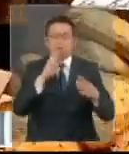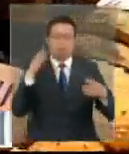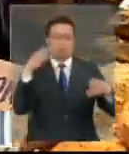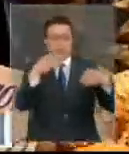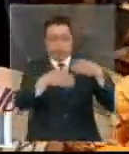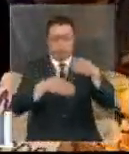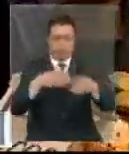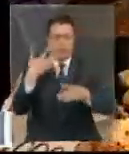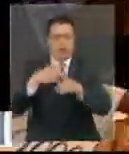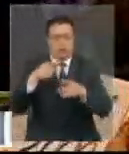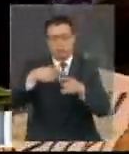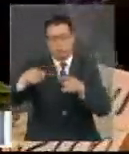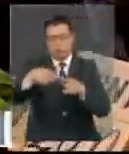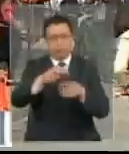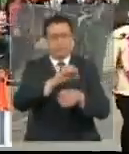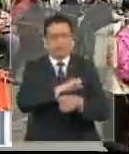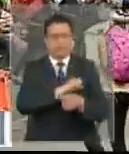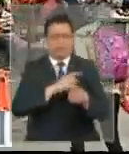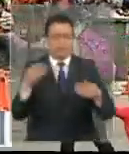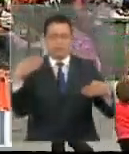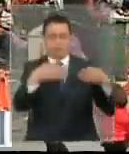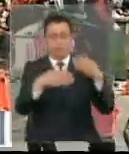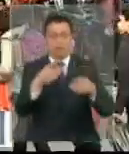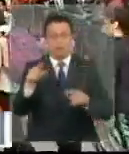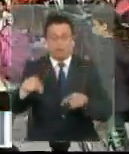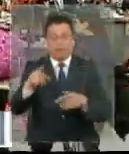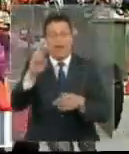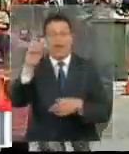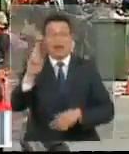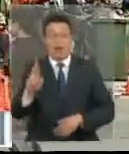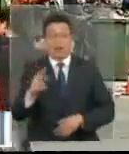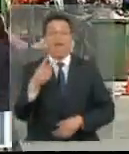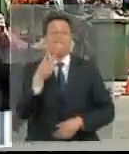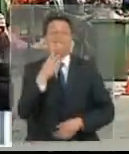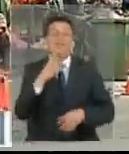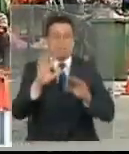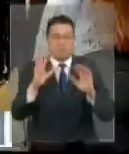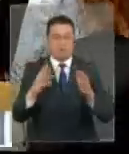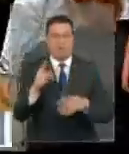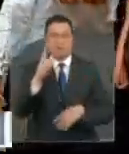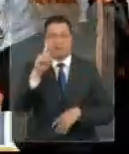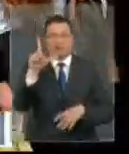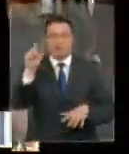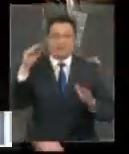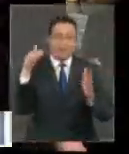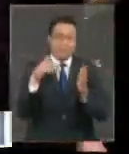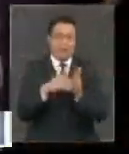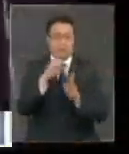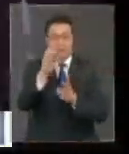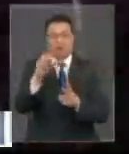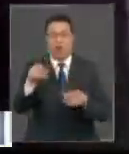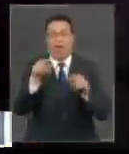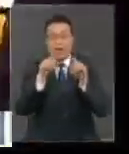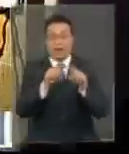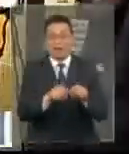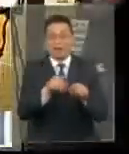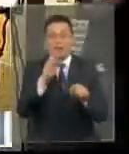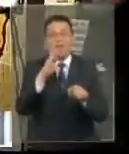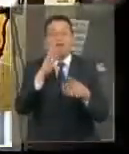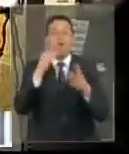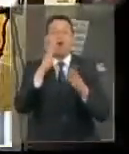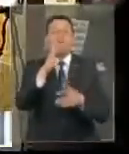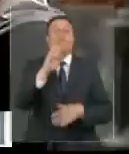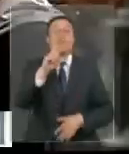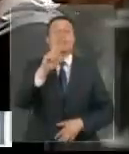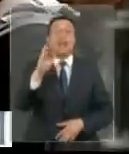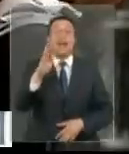distintos sectores de la capital. En Recoleta viven cerca de 170.000 personas, sin embargo, por espacios como estos o por barrios como Bellavista